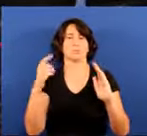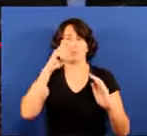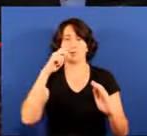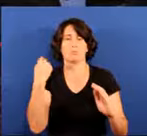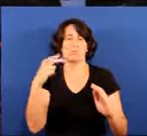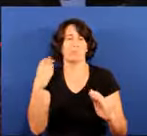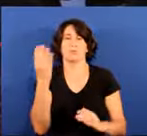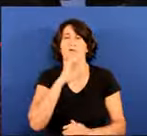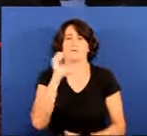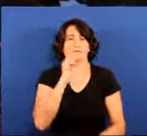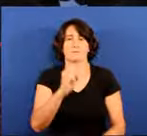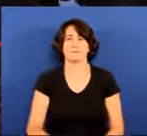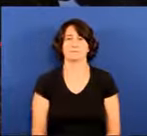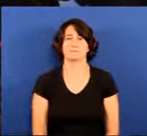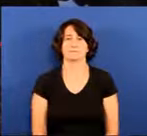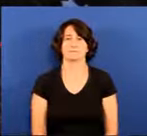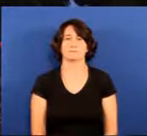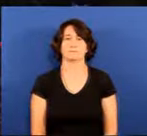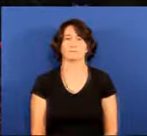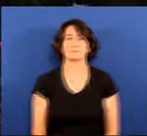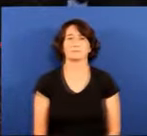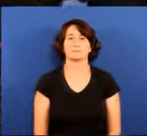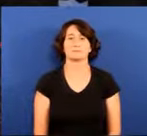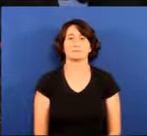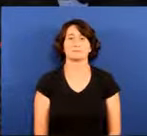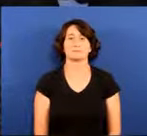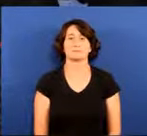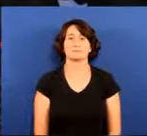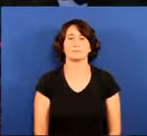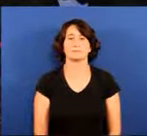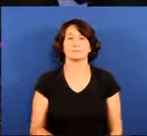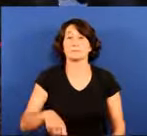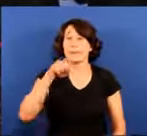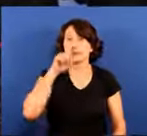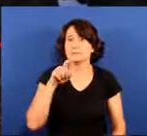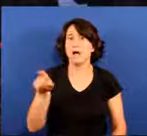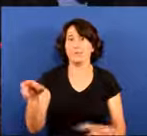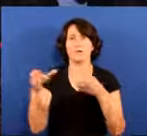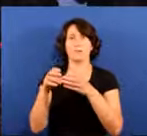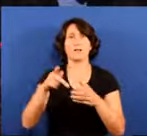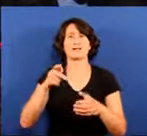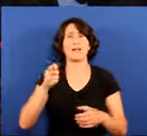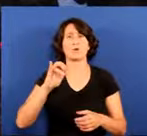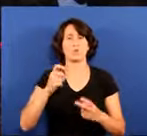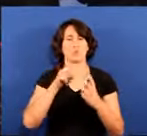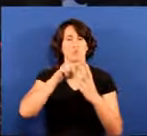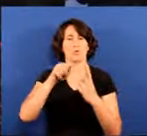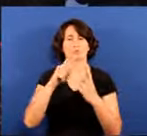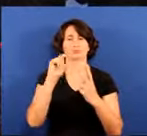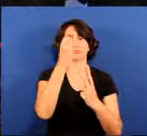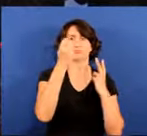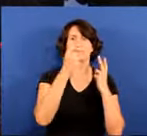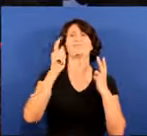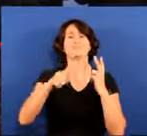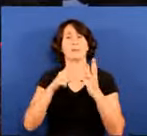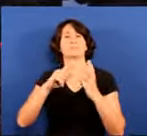una amplia representación del club sestootarra. Kaiku también ha ganado este año el Campeonato de Euskadi y de Vizcaya.